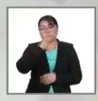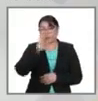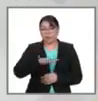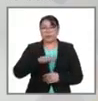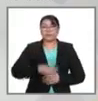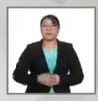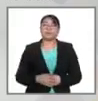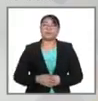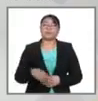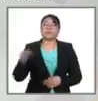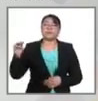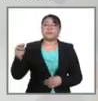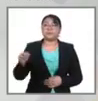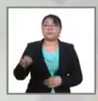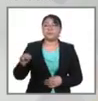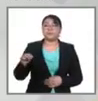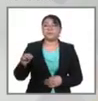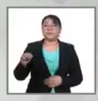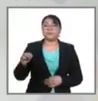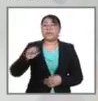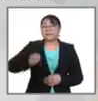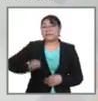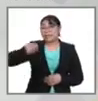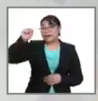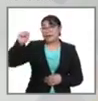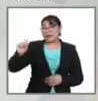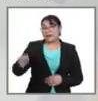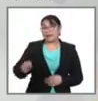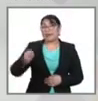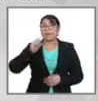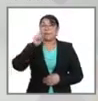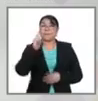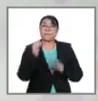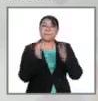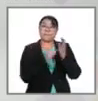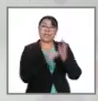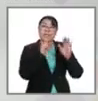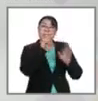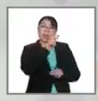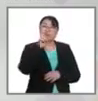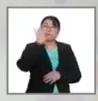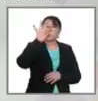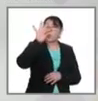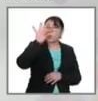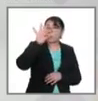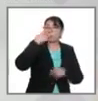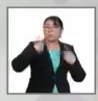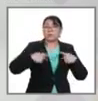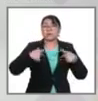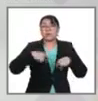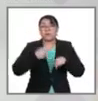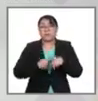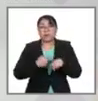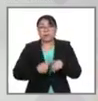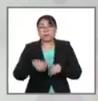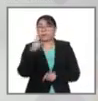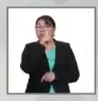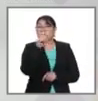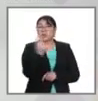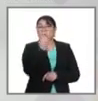corresponde a la judicial sanitaria número 6 de la sierra juárez mil 240 casos con 101 de